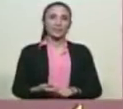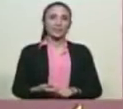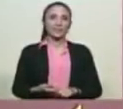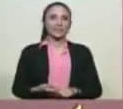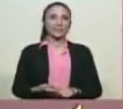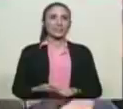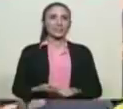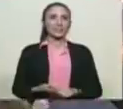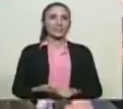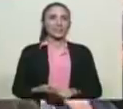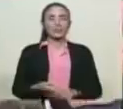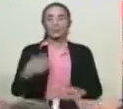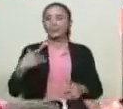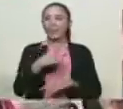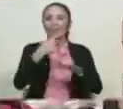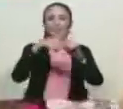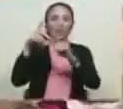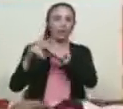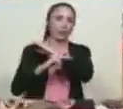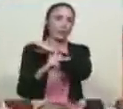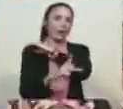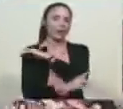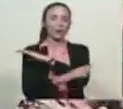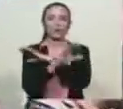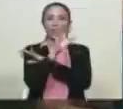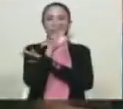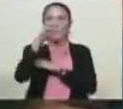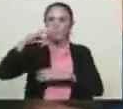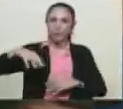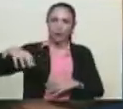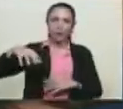Canaima, para Mochima.